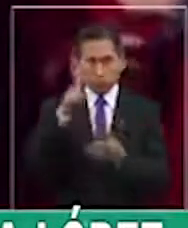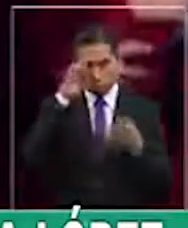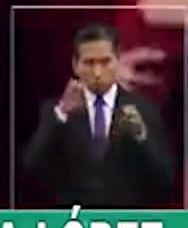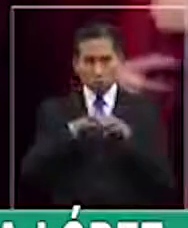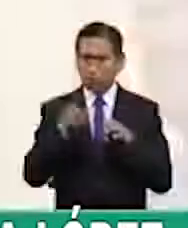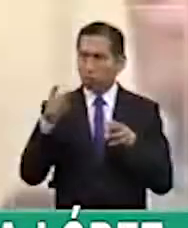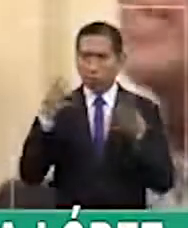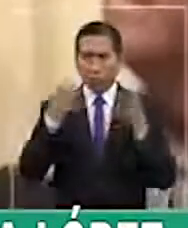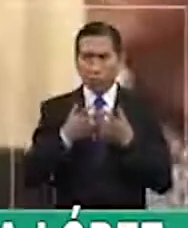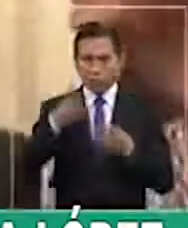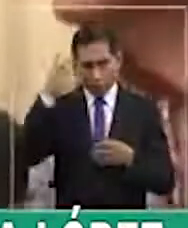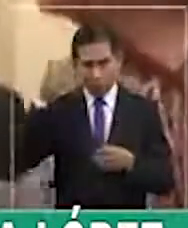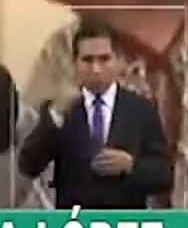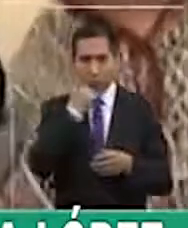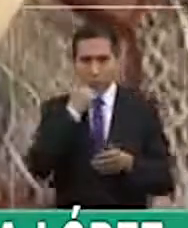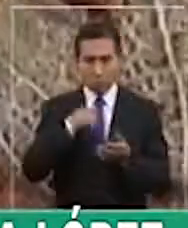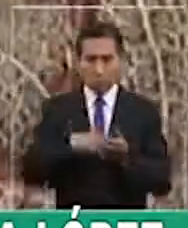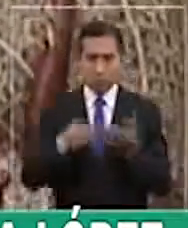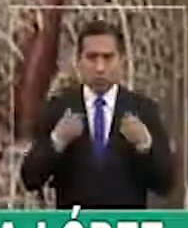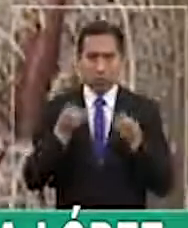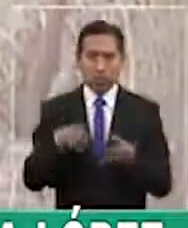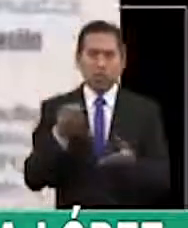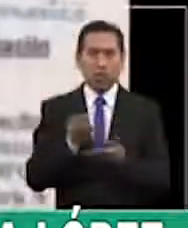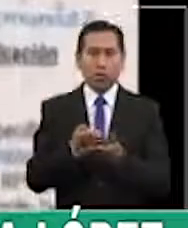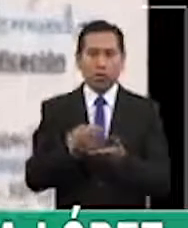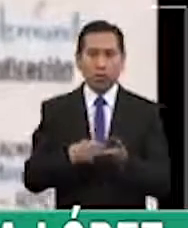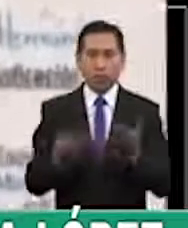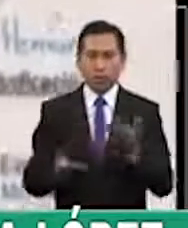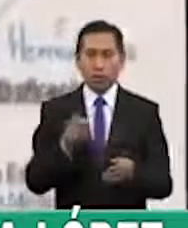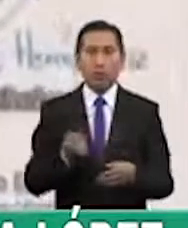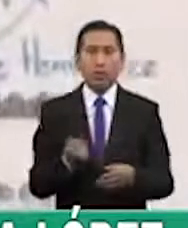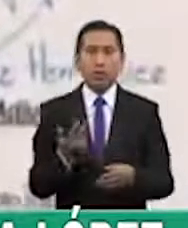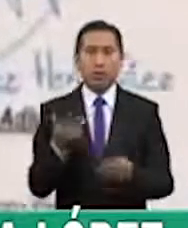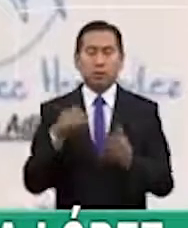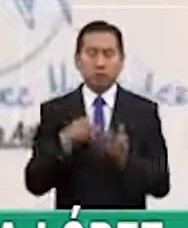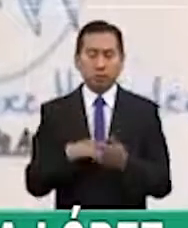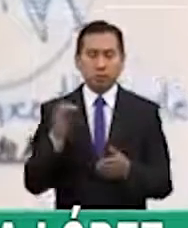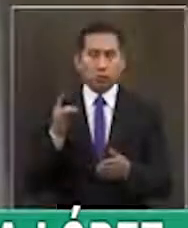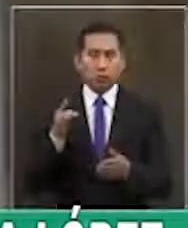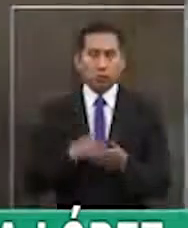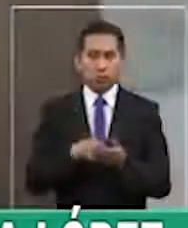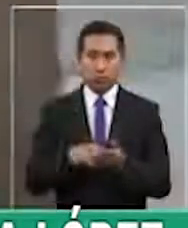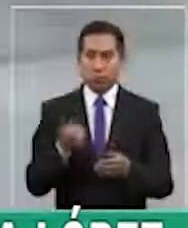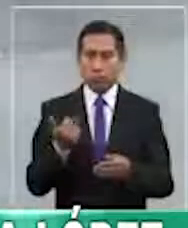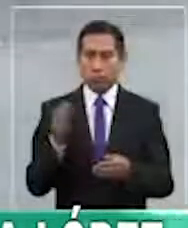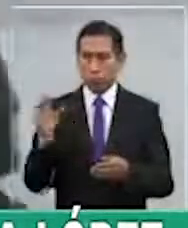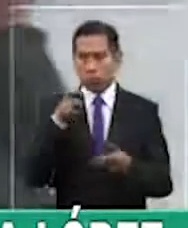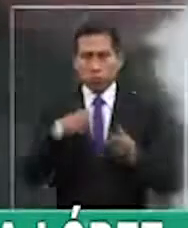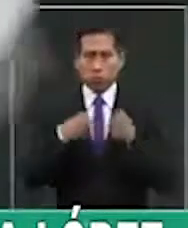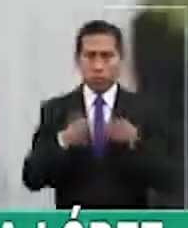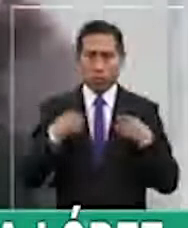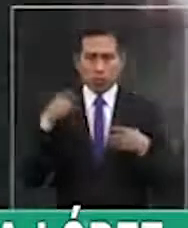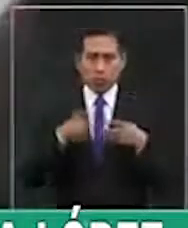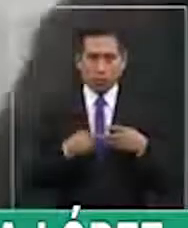con la firma mexicana Neurona, habría un daño económico al Estado de cerca de 13 millones de bolivianos. Son 15 los procesados,